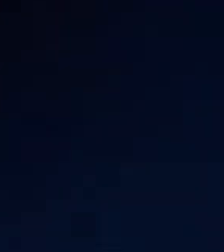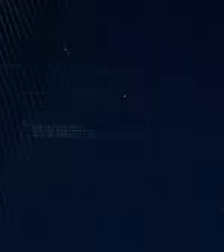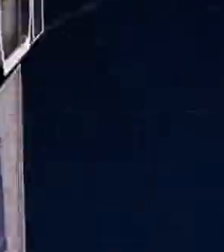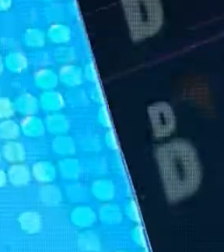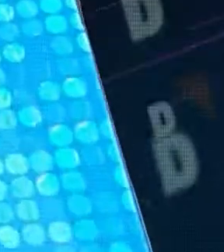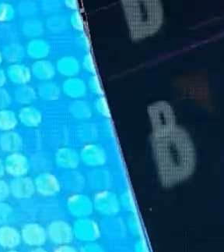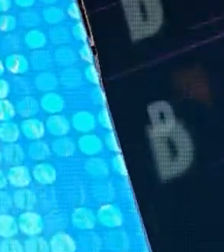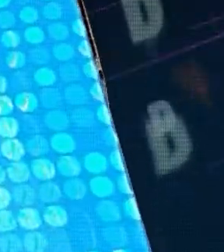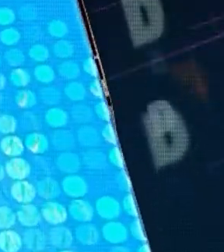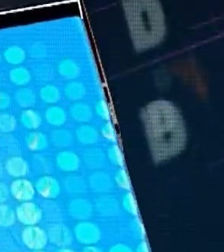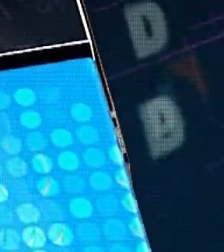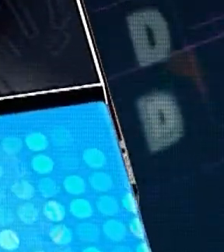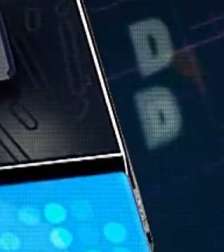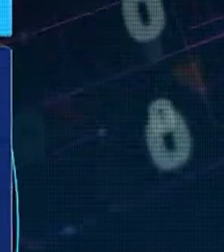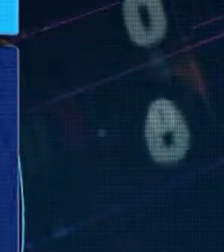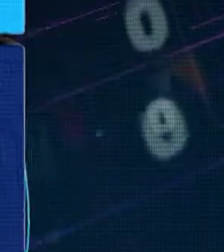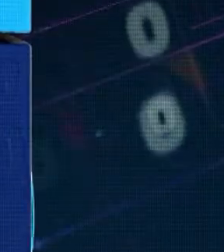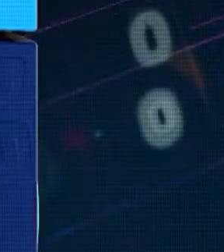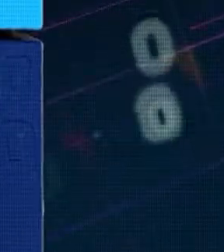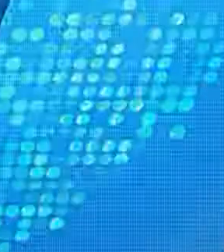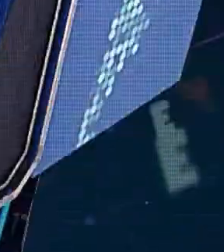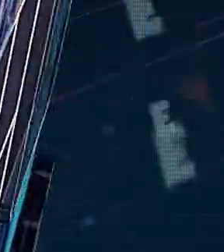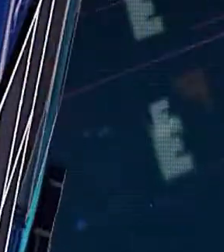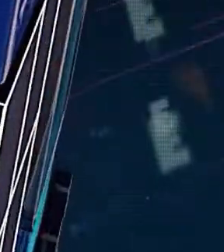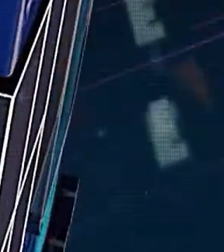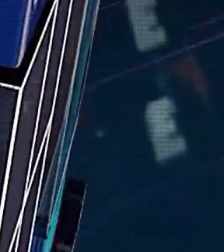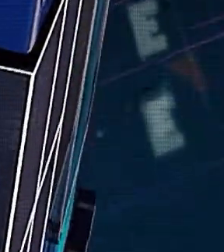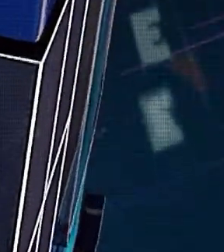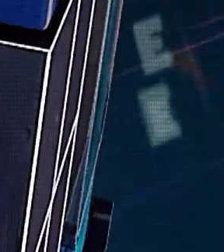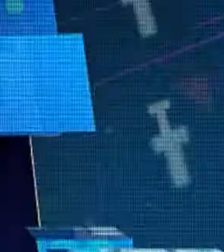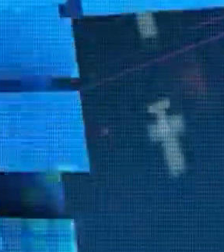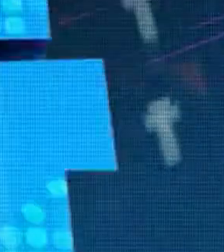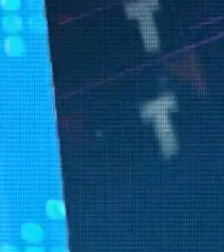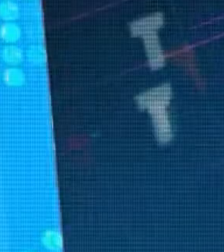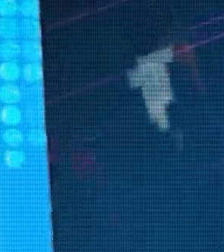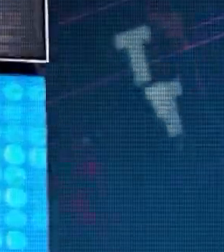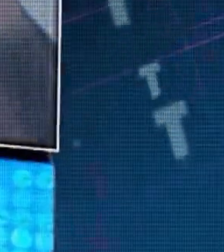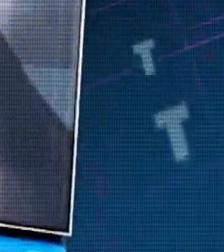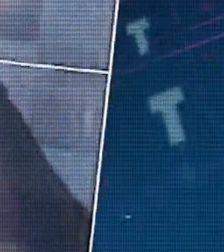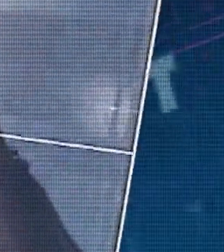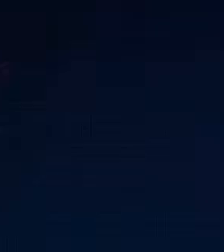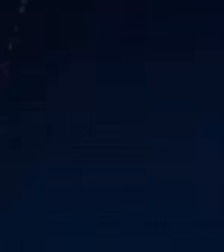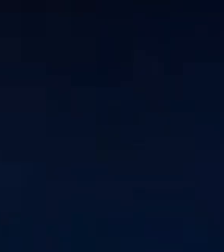Uber. ¿El dólar bajó? La entrevista con José. ¿Va a ser algo junto? Sí, va a estar la nota de Uber. Vamos a adelantar Uber y a ver si las